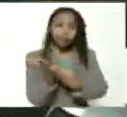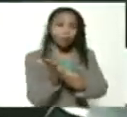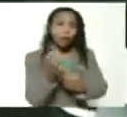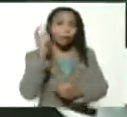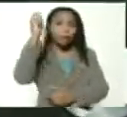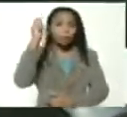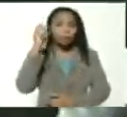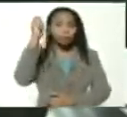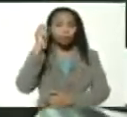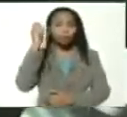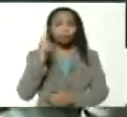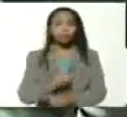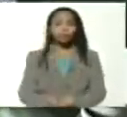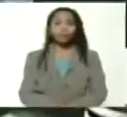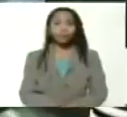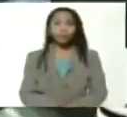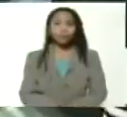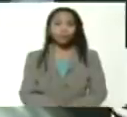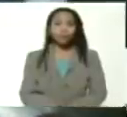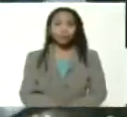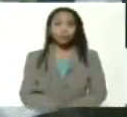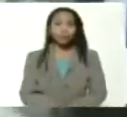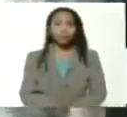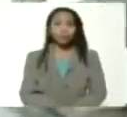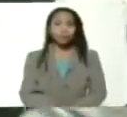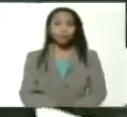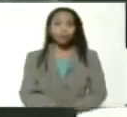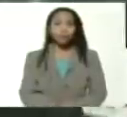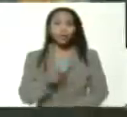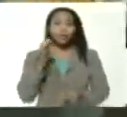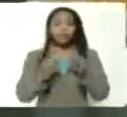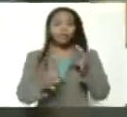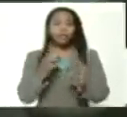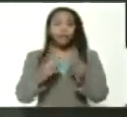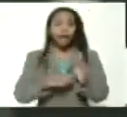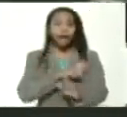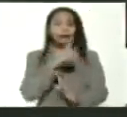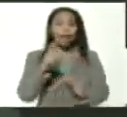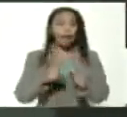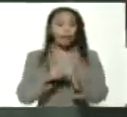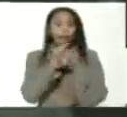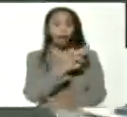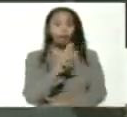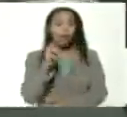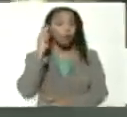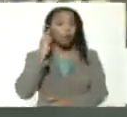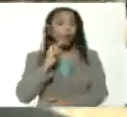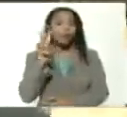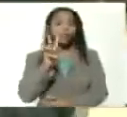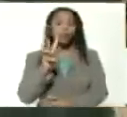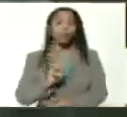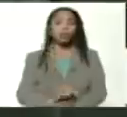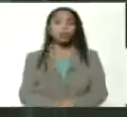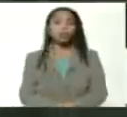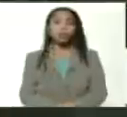parlamentarios y parlamentarias. Fiscal general de la República Bolivariana de Venezuela.